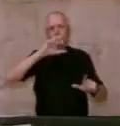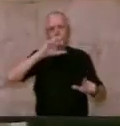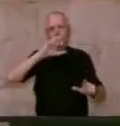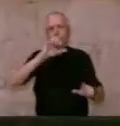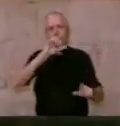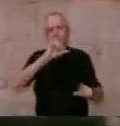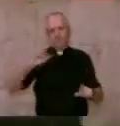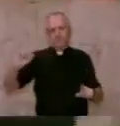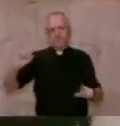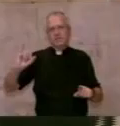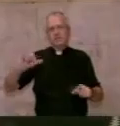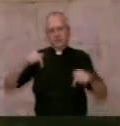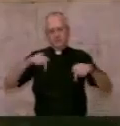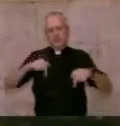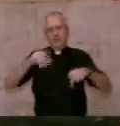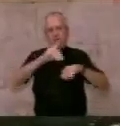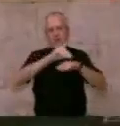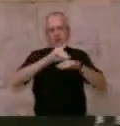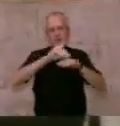Tortosa.